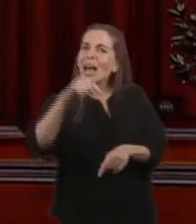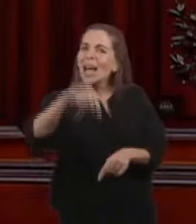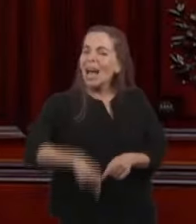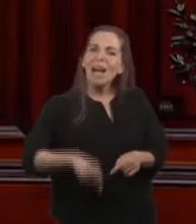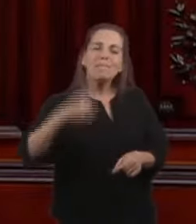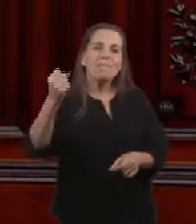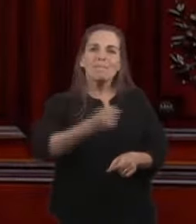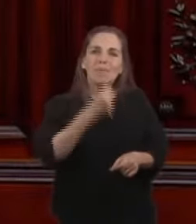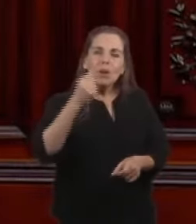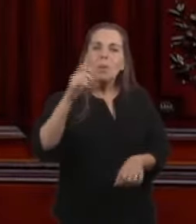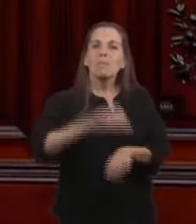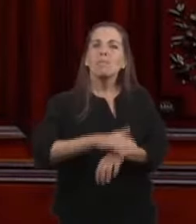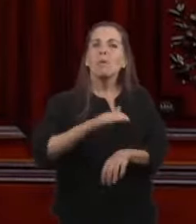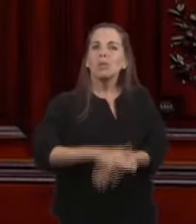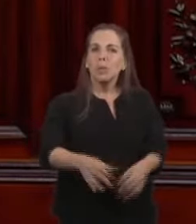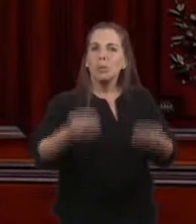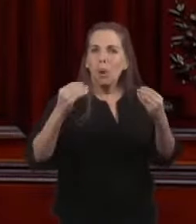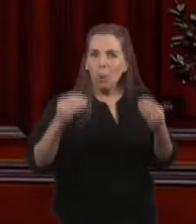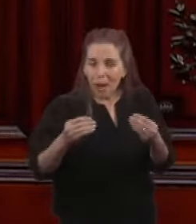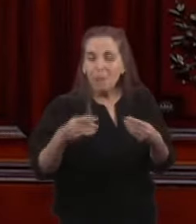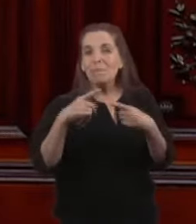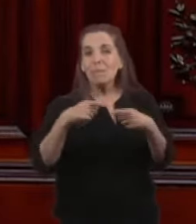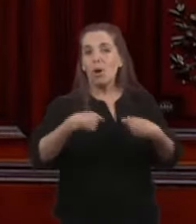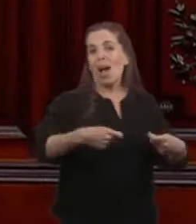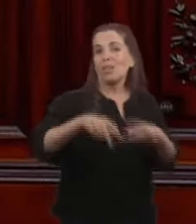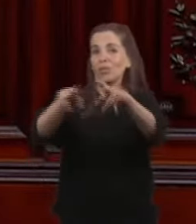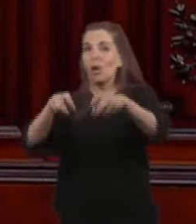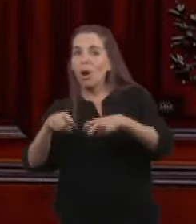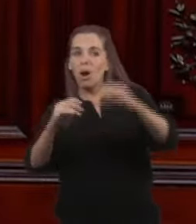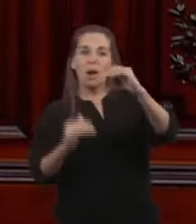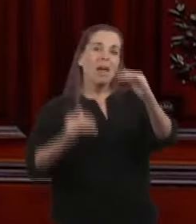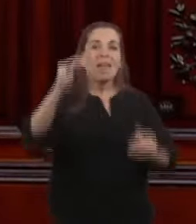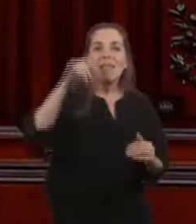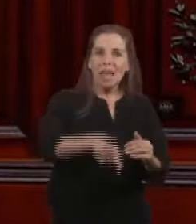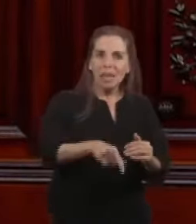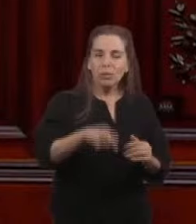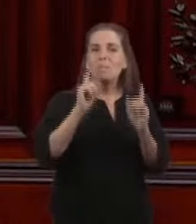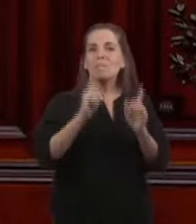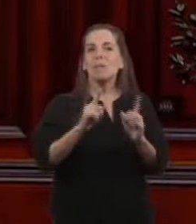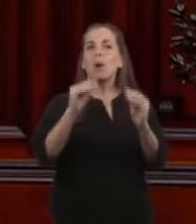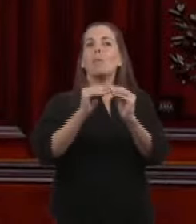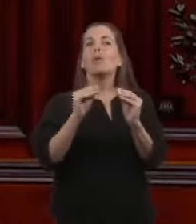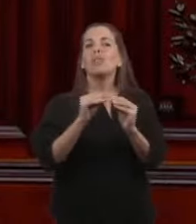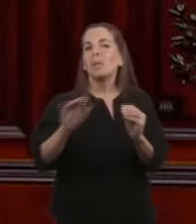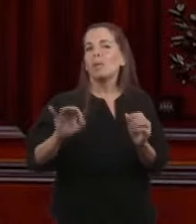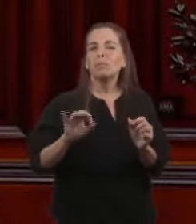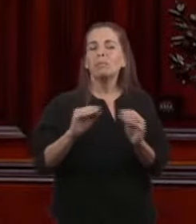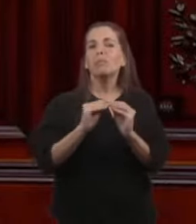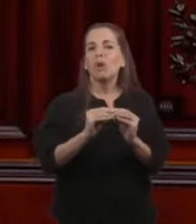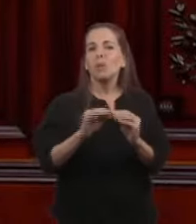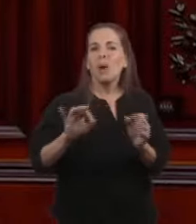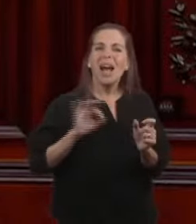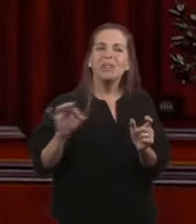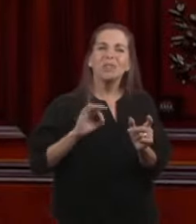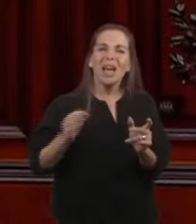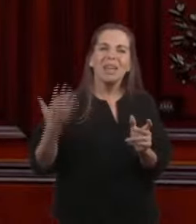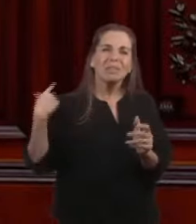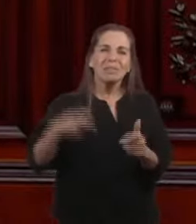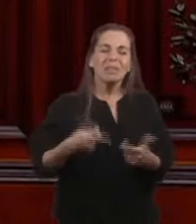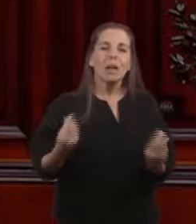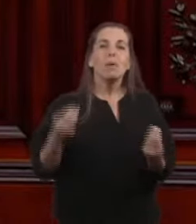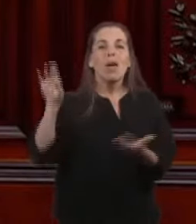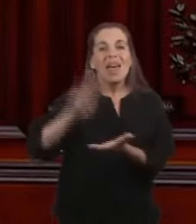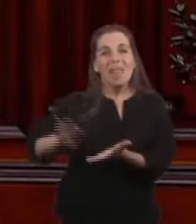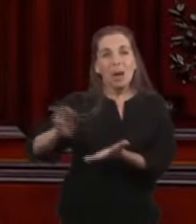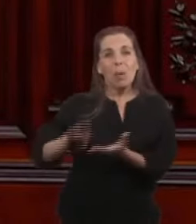argentinos de todos que es el déficit fiscal es la única constante a lo largo de nuestra historia porque la deuda es producto del